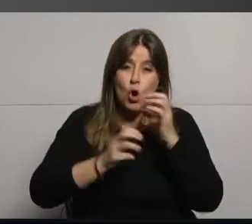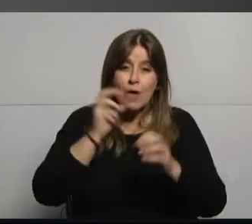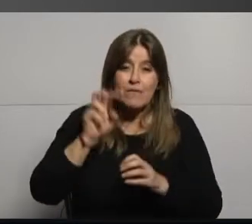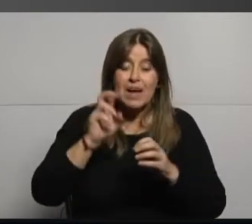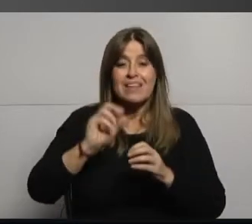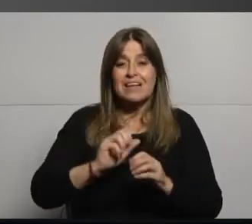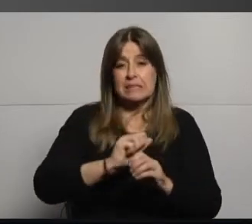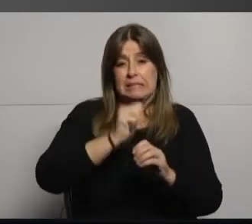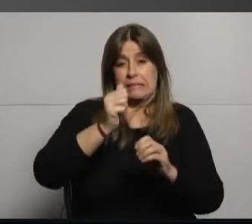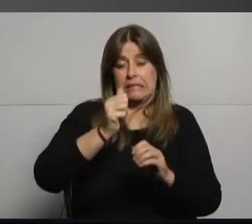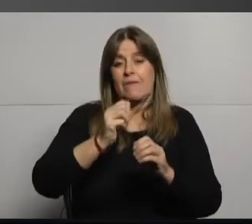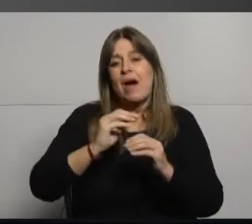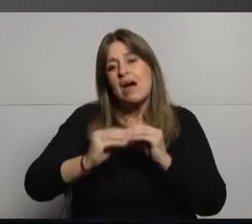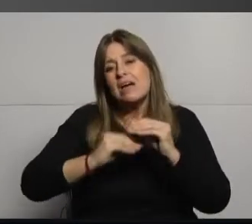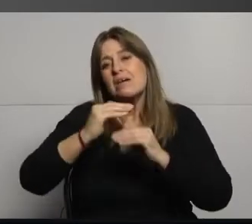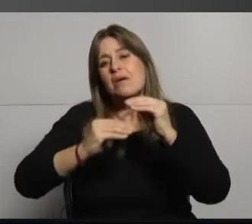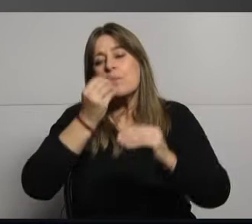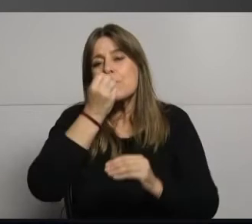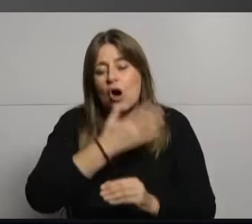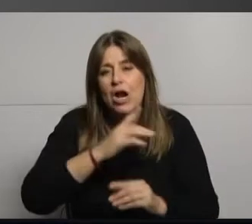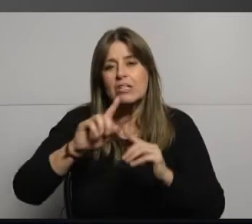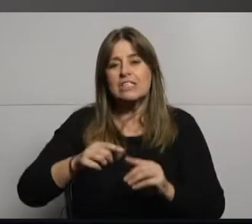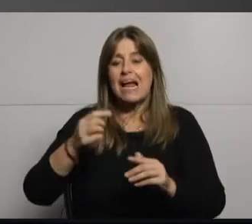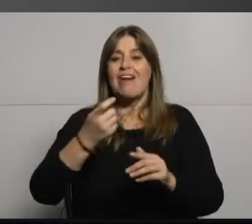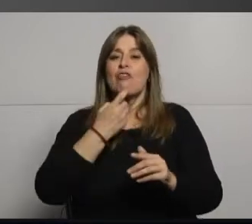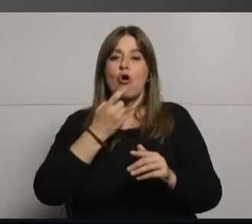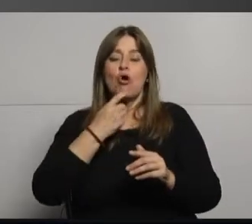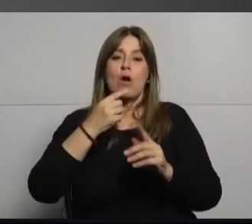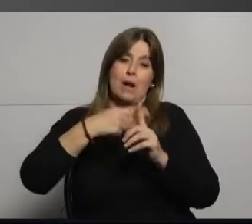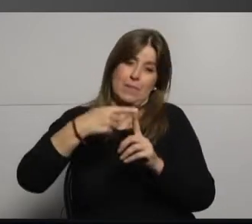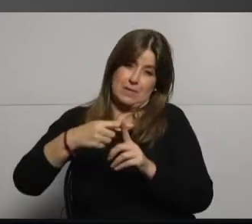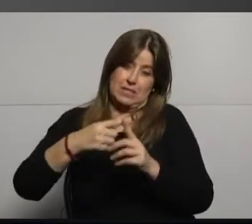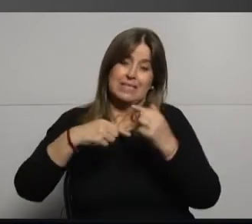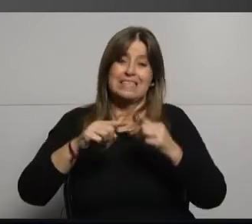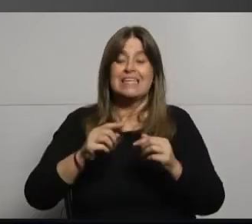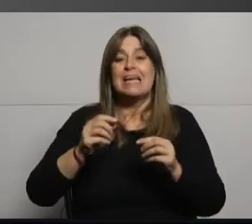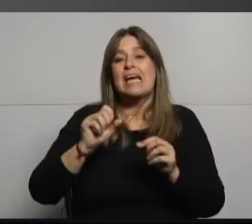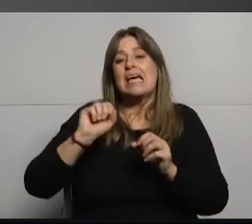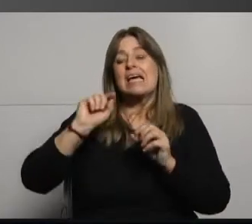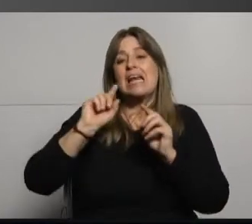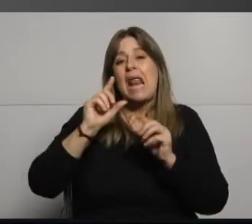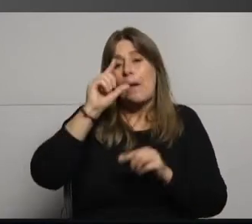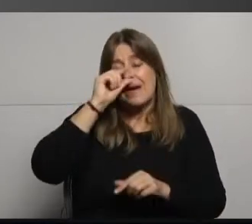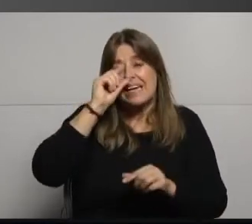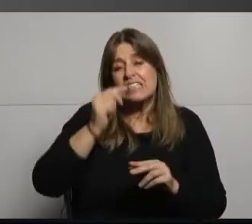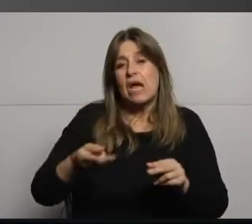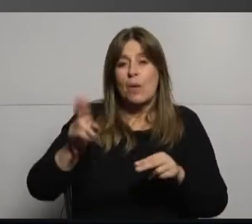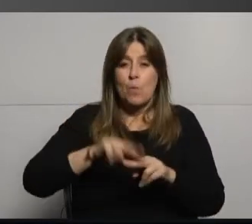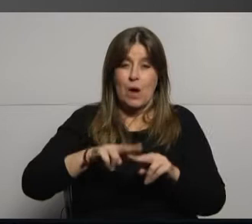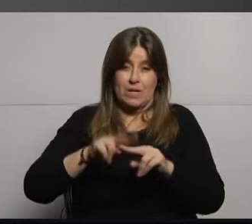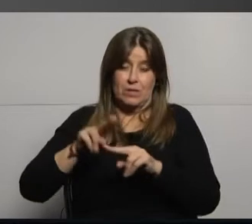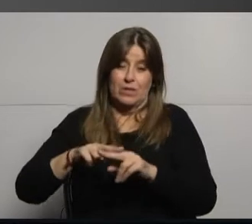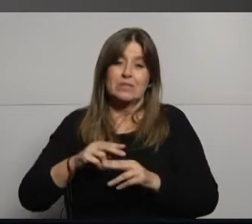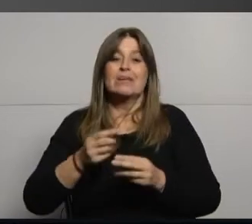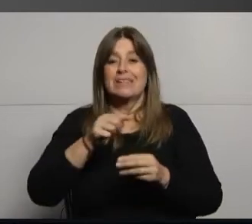de gente que está activa, que es la roja, y bueno, y lamentablemente la amarilla, que es la cantidad de gente que ha fallecido a raíz de